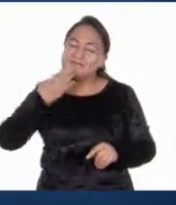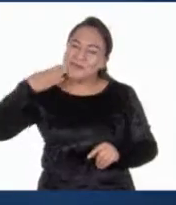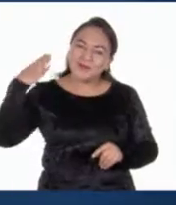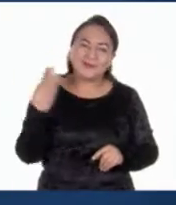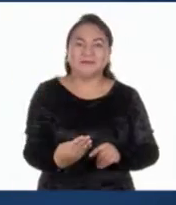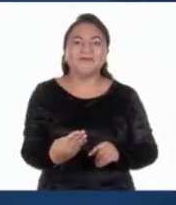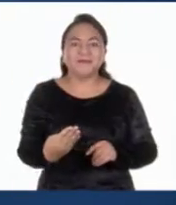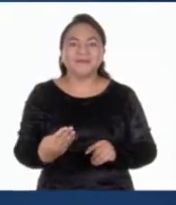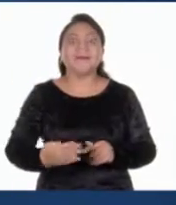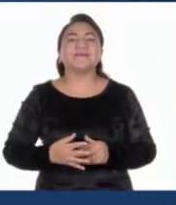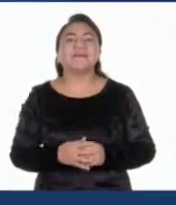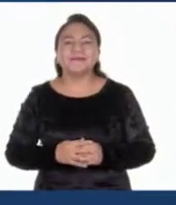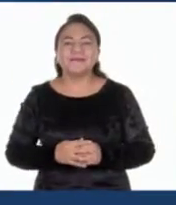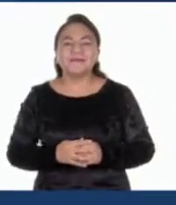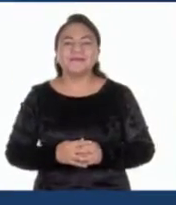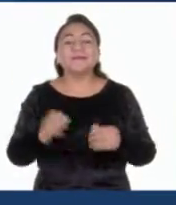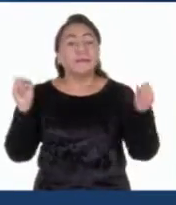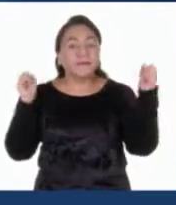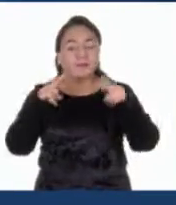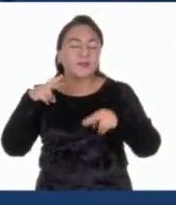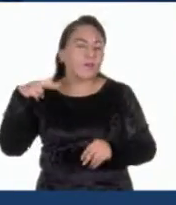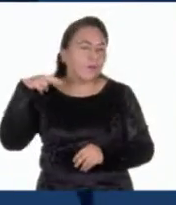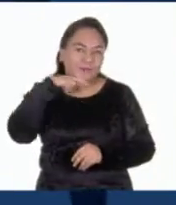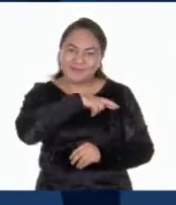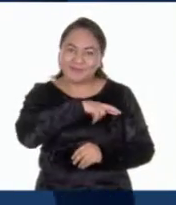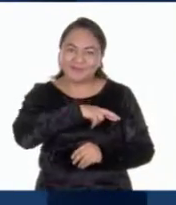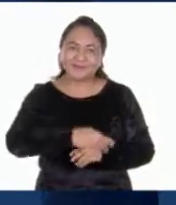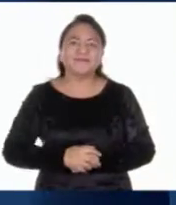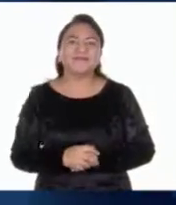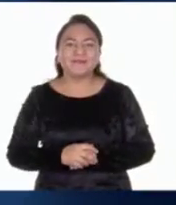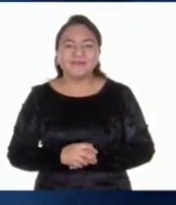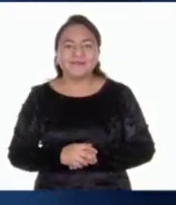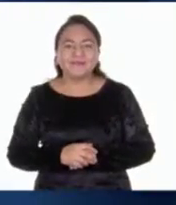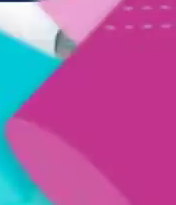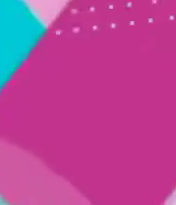¡Muy bien! ¡Nos vemos pronto!